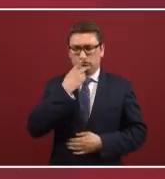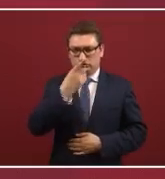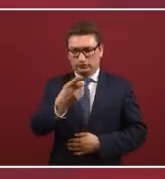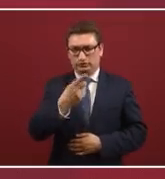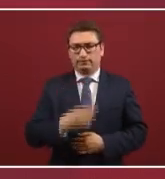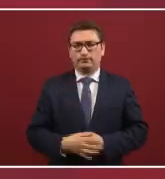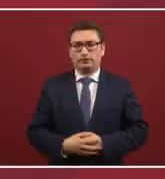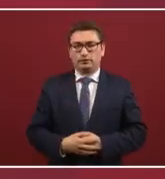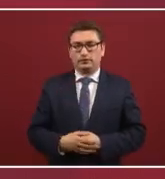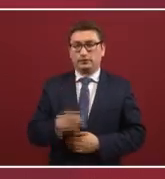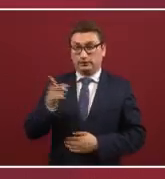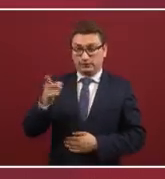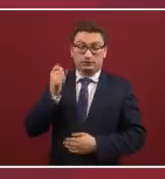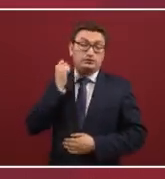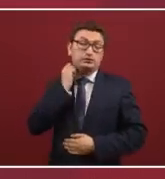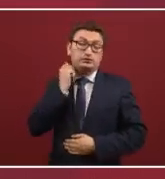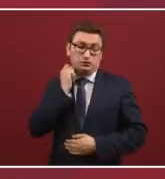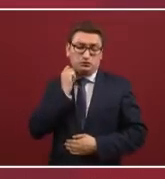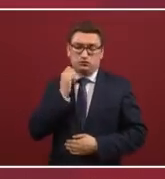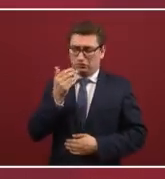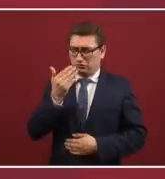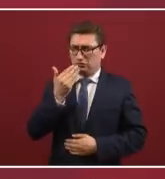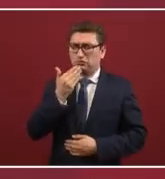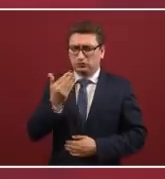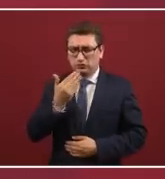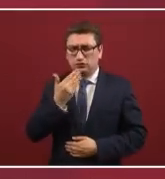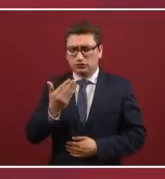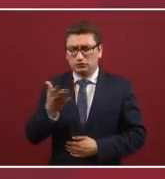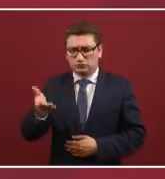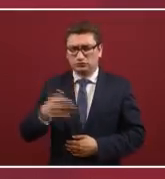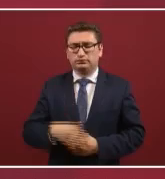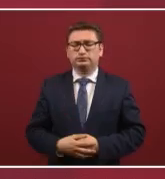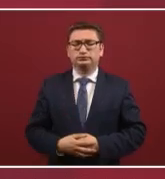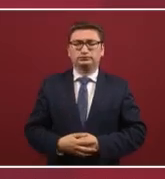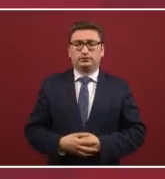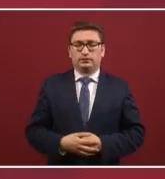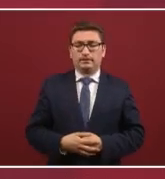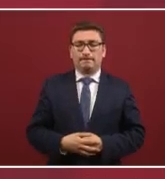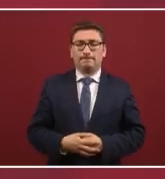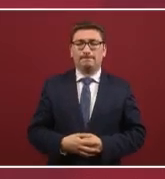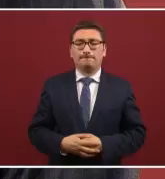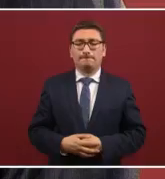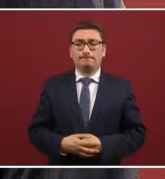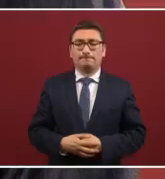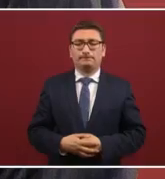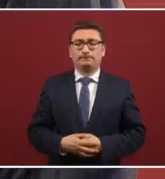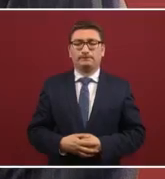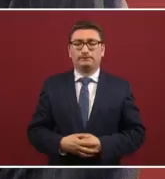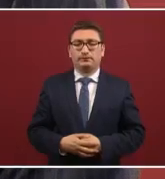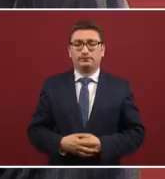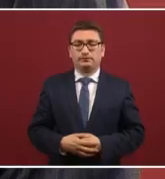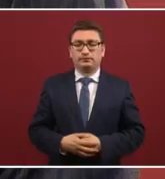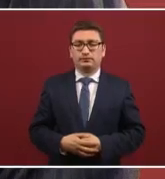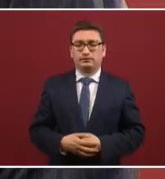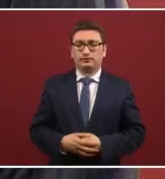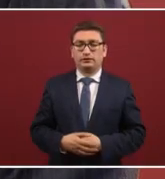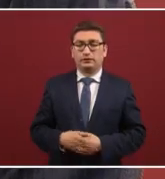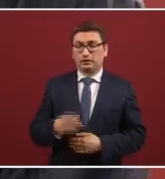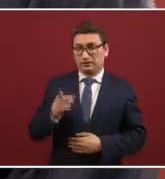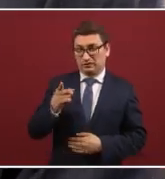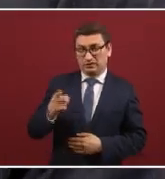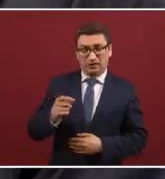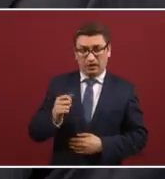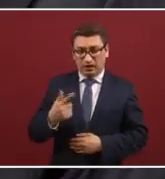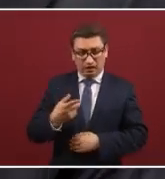está bien la senadora, que no recibió